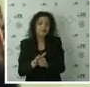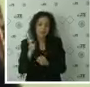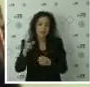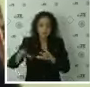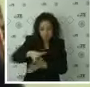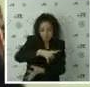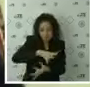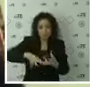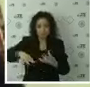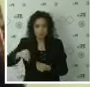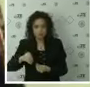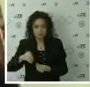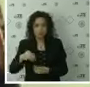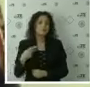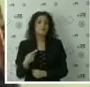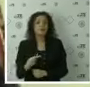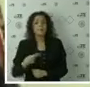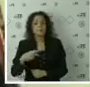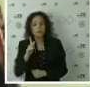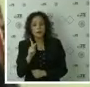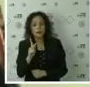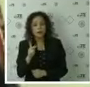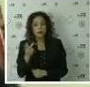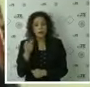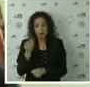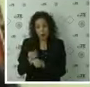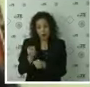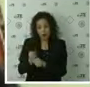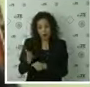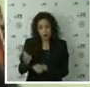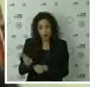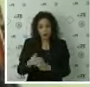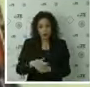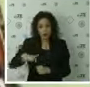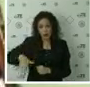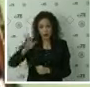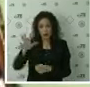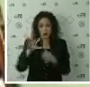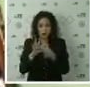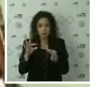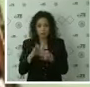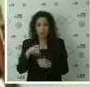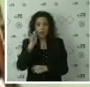aquí también entra en juego, como ya se había mencionado antes, la brecha